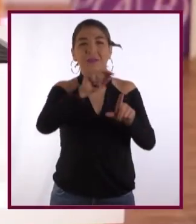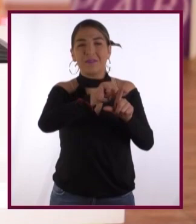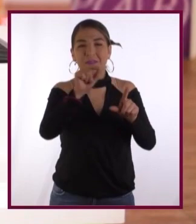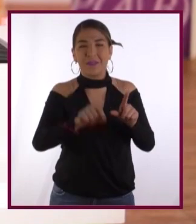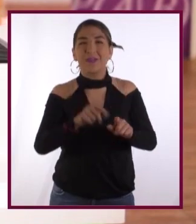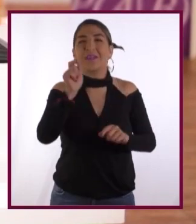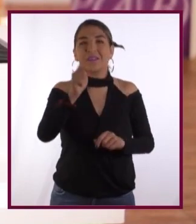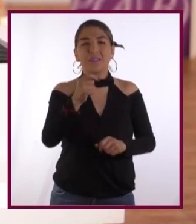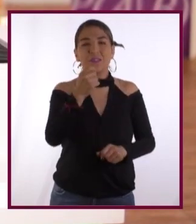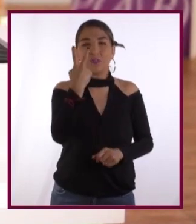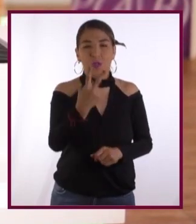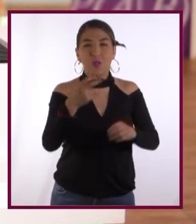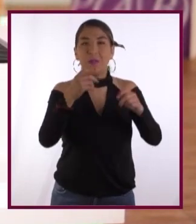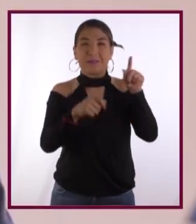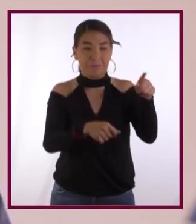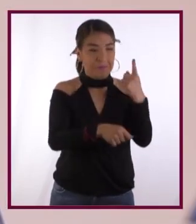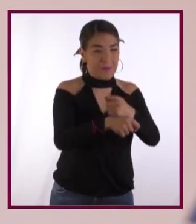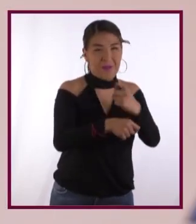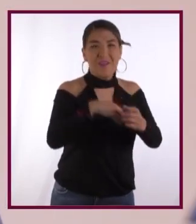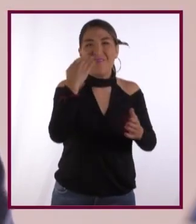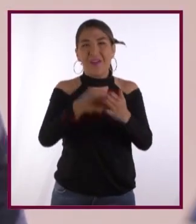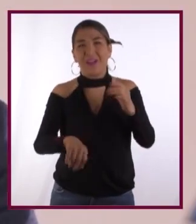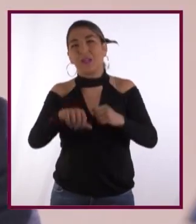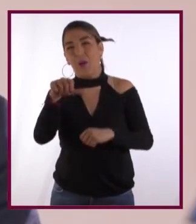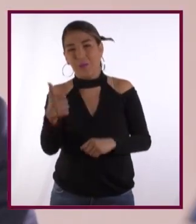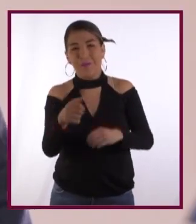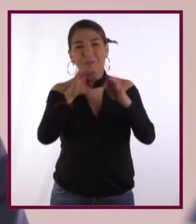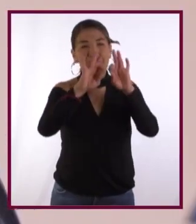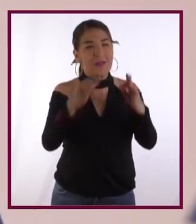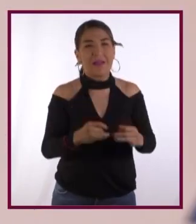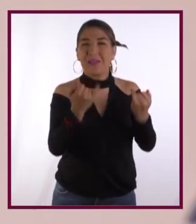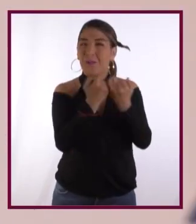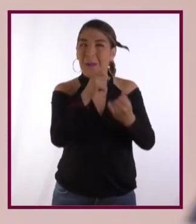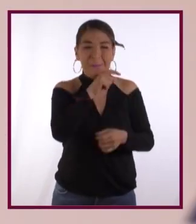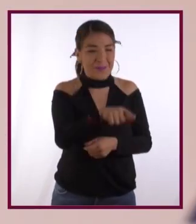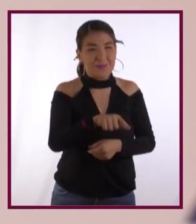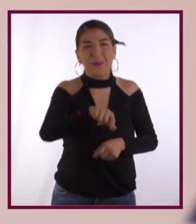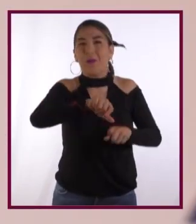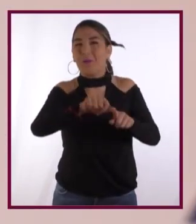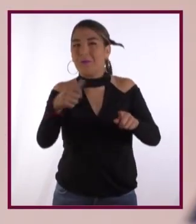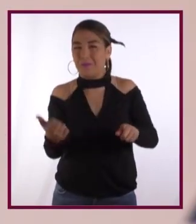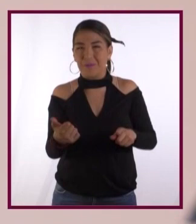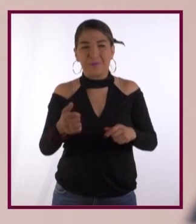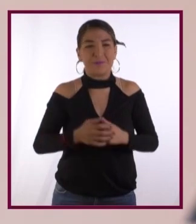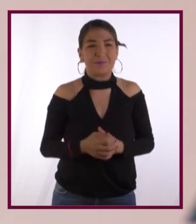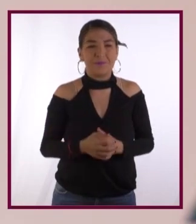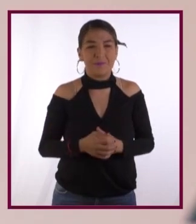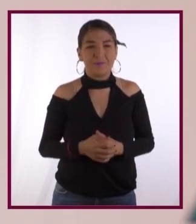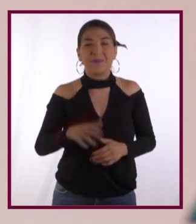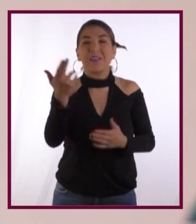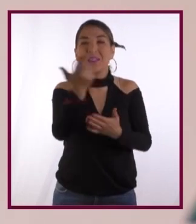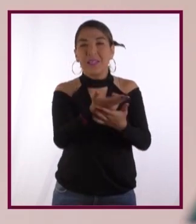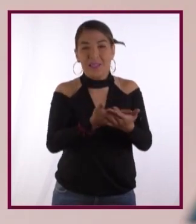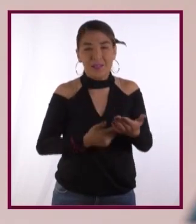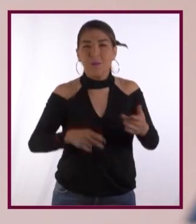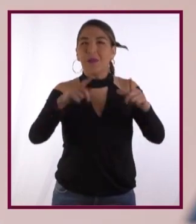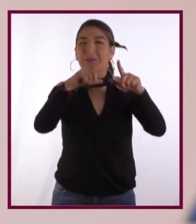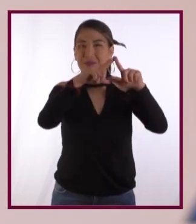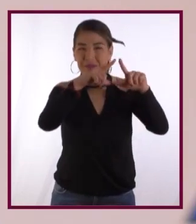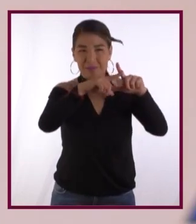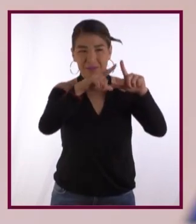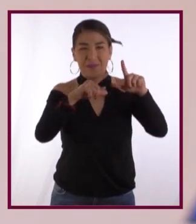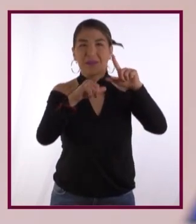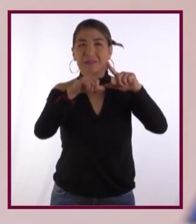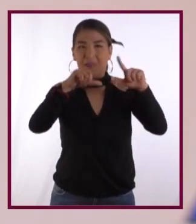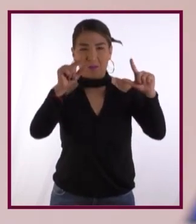hemos trazado nuestra primera de 2 figuras. Ahora haremos la flecha y utilizaremos el mismo método que con nuestra figura anterior. Dibujaremos